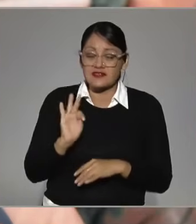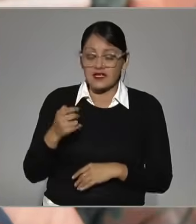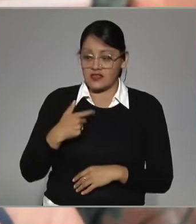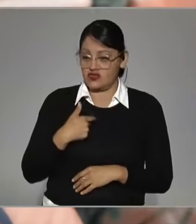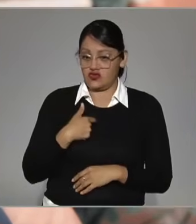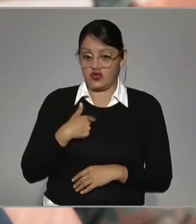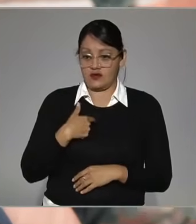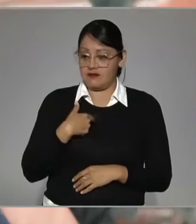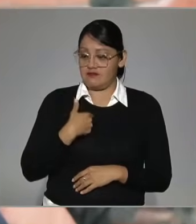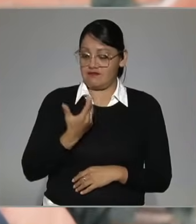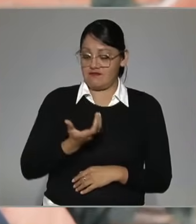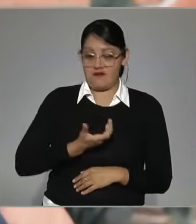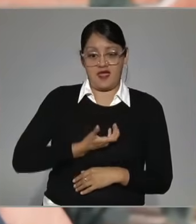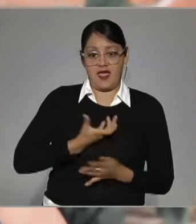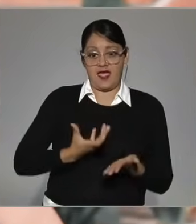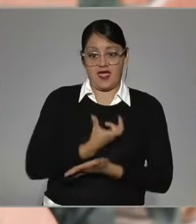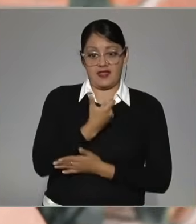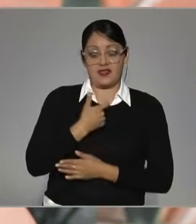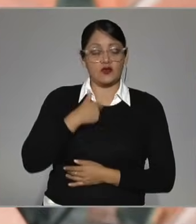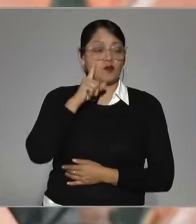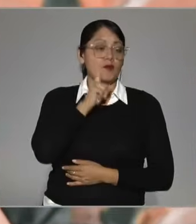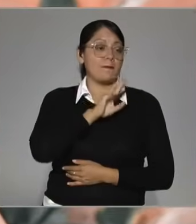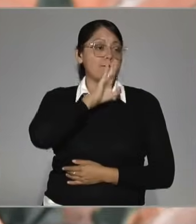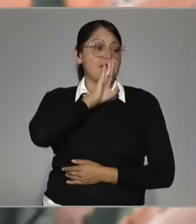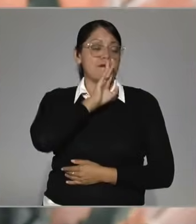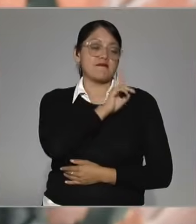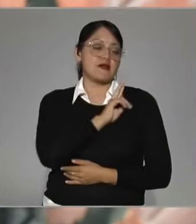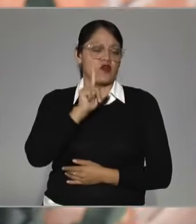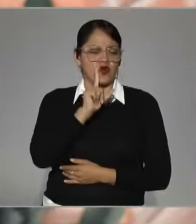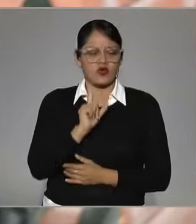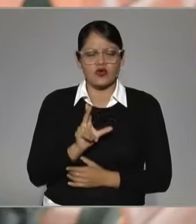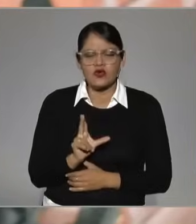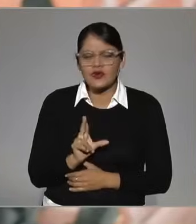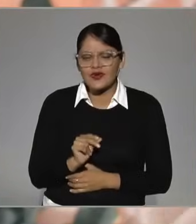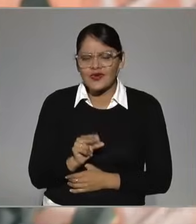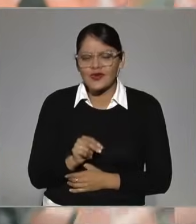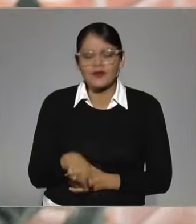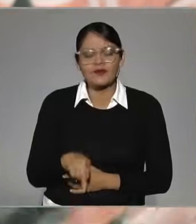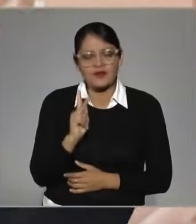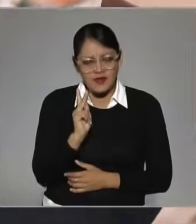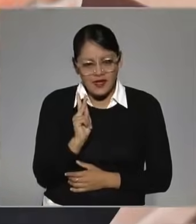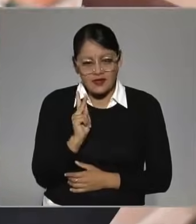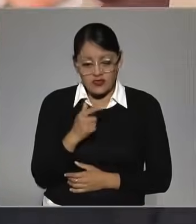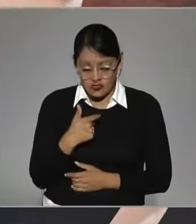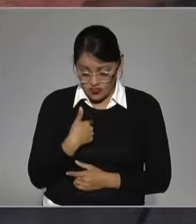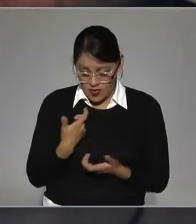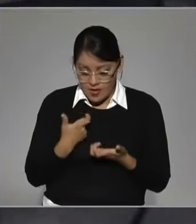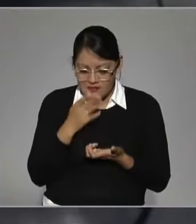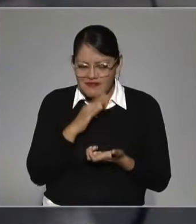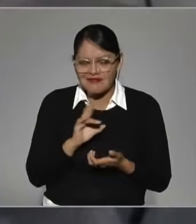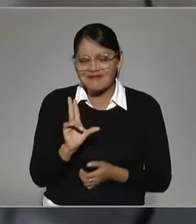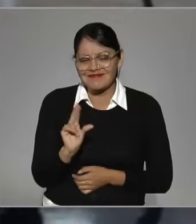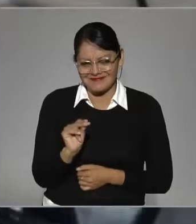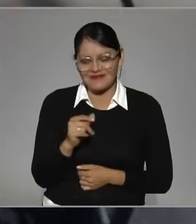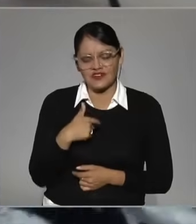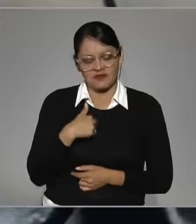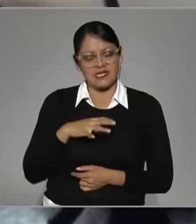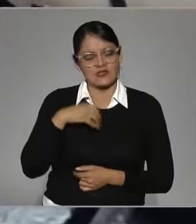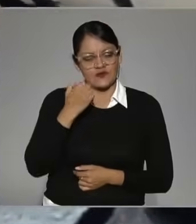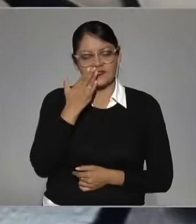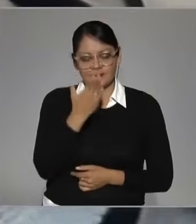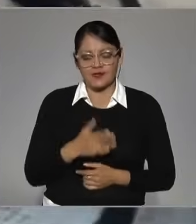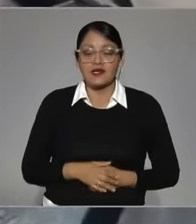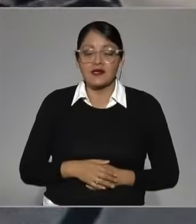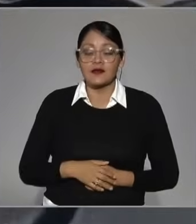la medalla de la mamá del año, ni mucho menos, pero creo que tan mal no lo hice. La base de la educación para